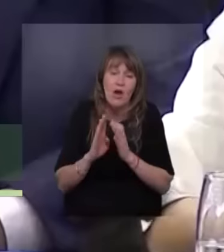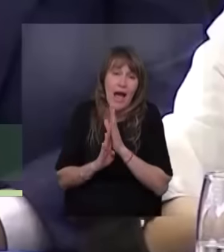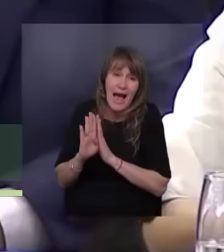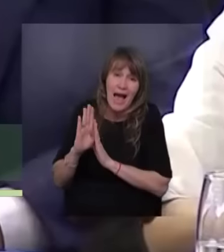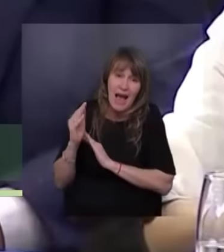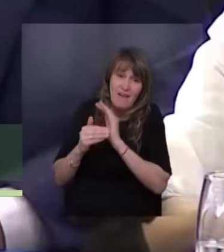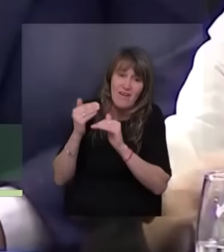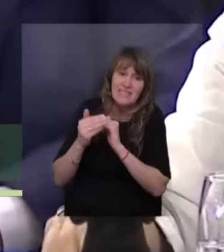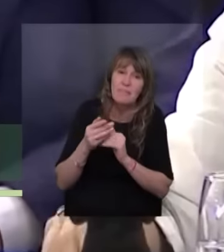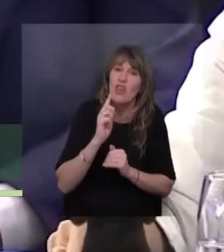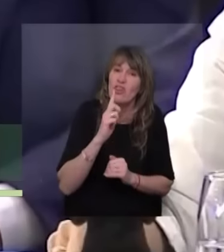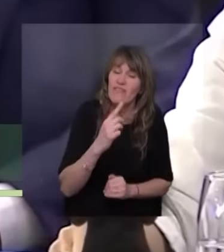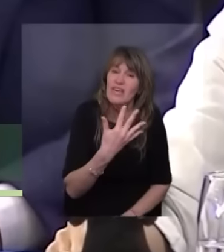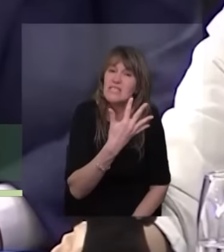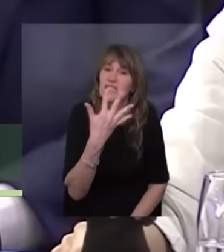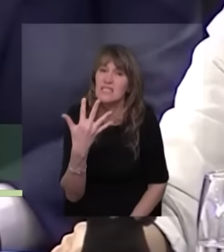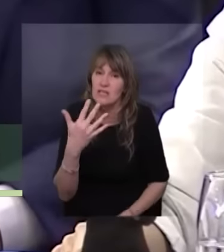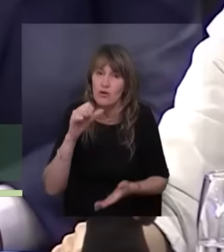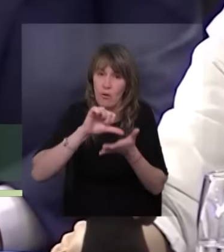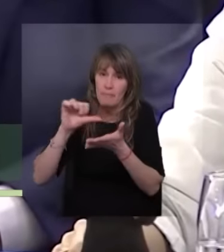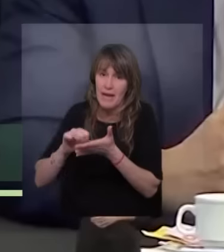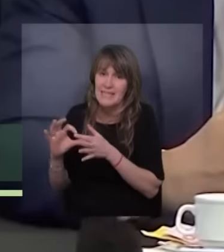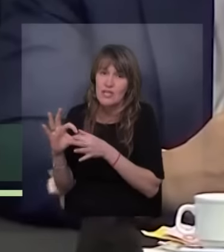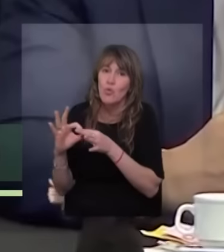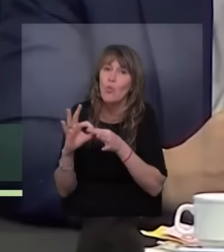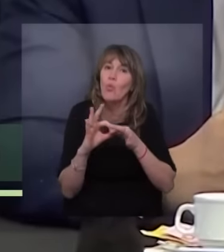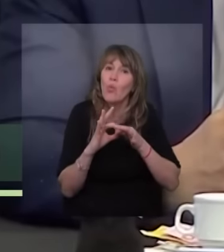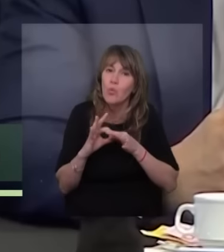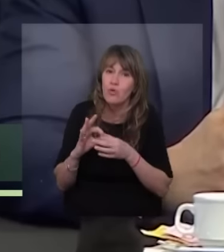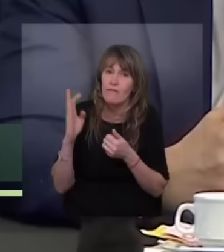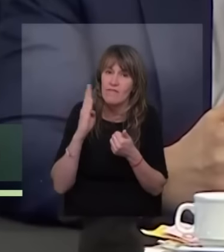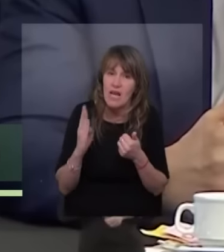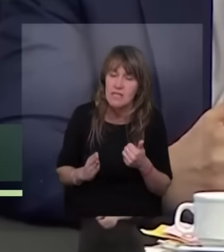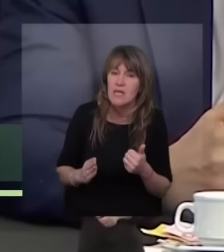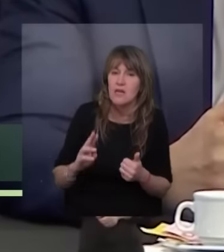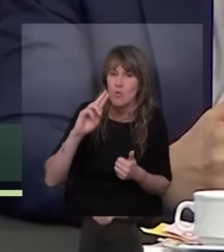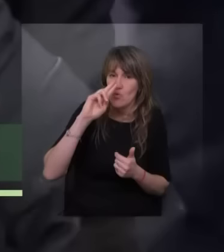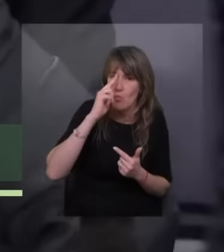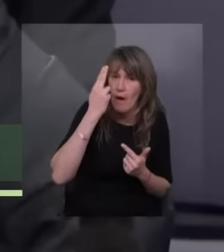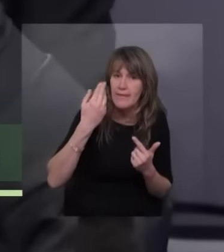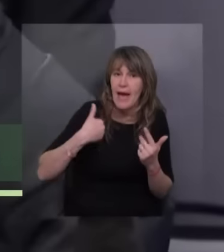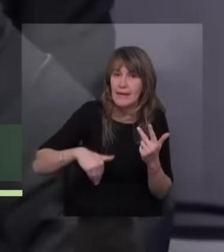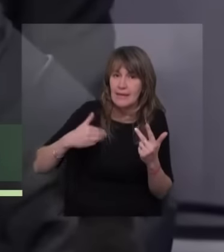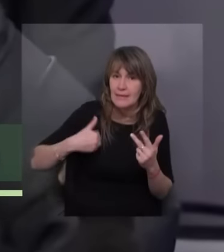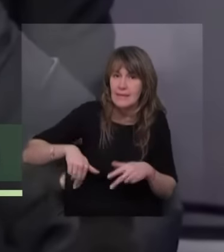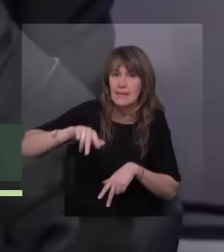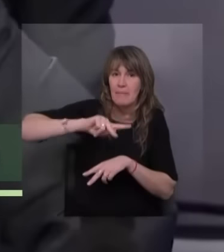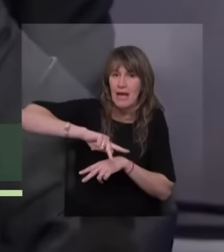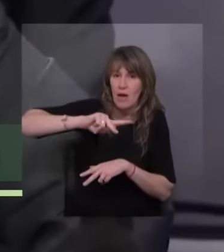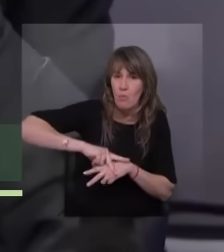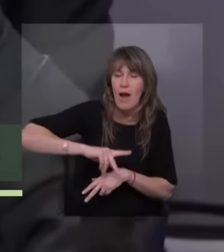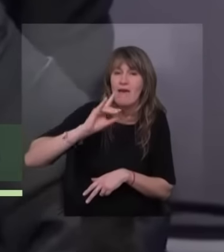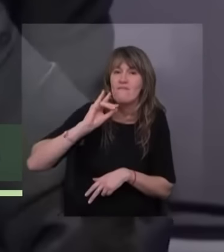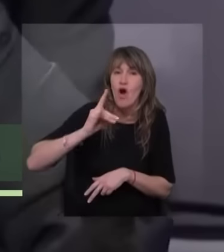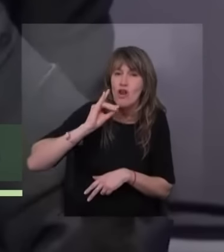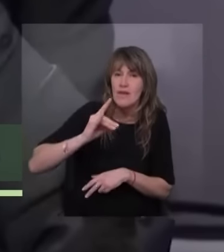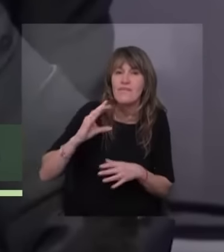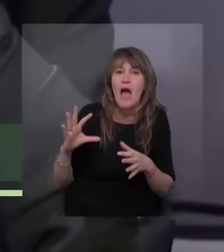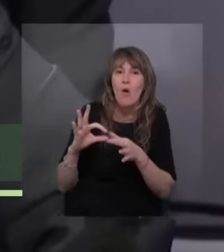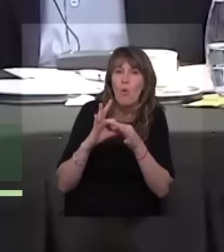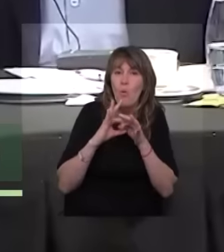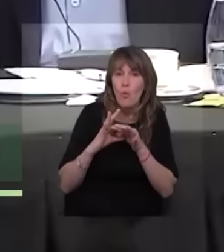que estén los cinco miembros del mercosur juntos aludiendo tanto a Brasil y Uruguay como a Argentina Paraguay y Bolivia en proceso de adhesión